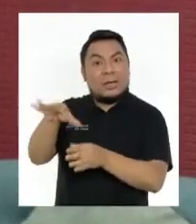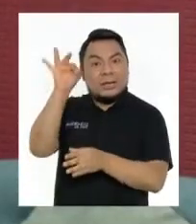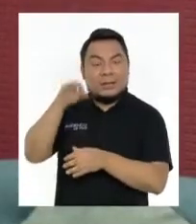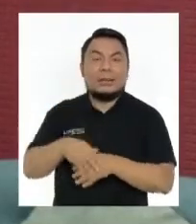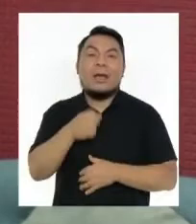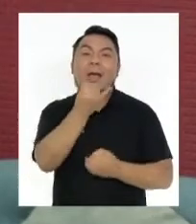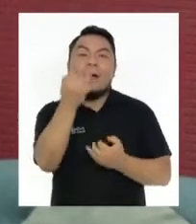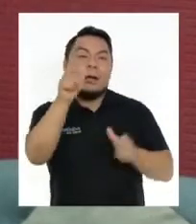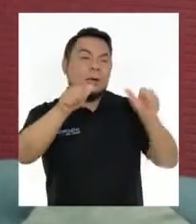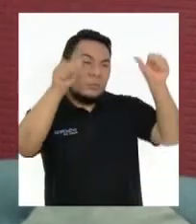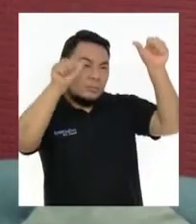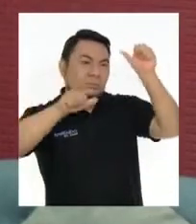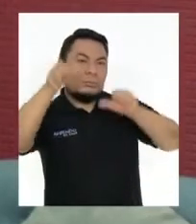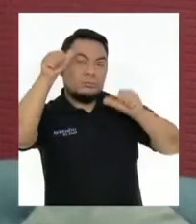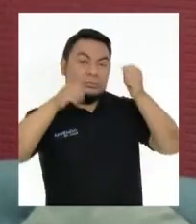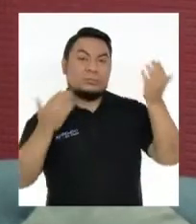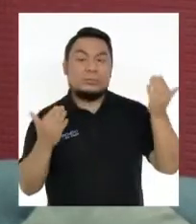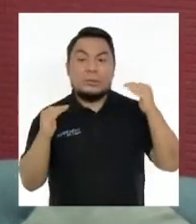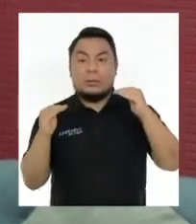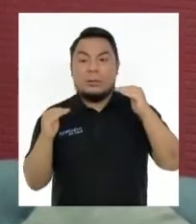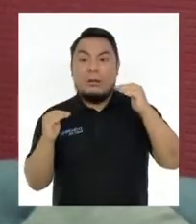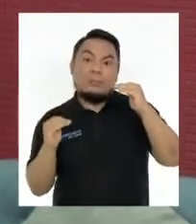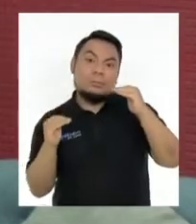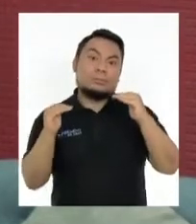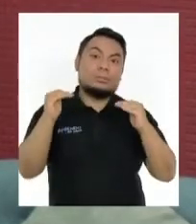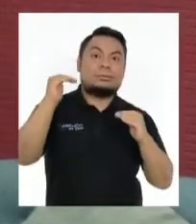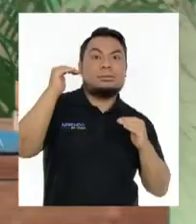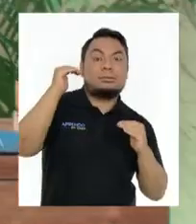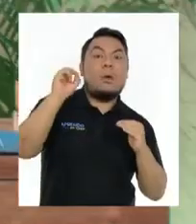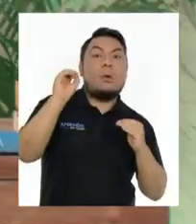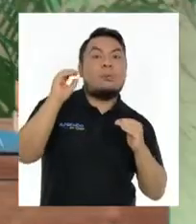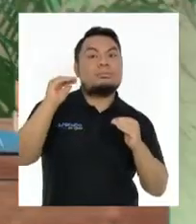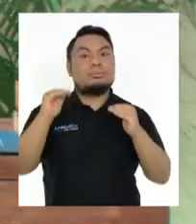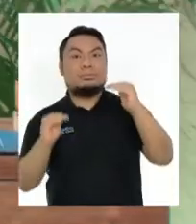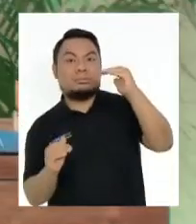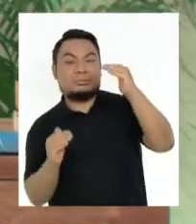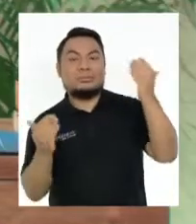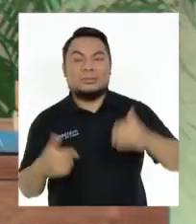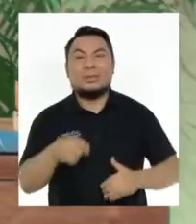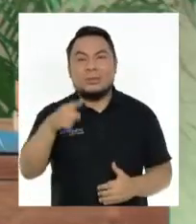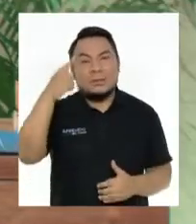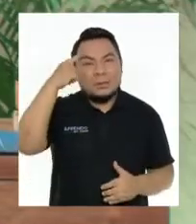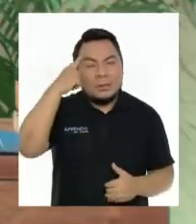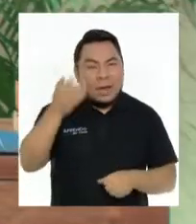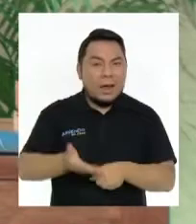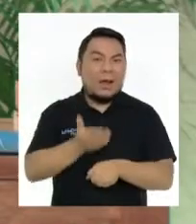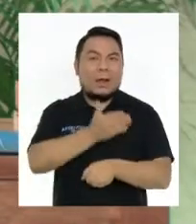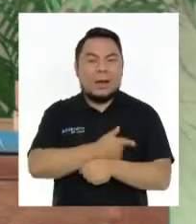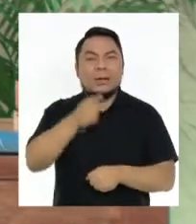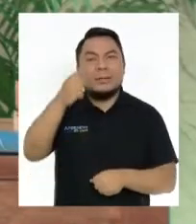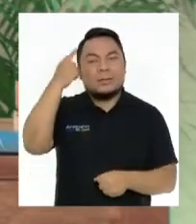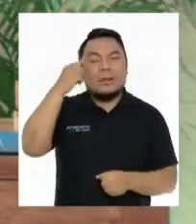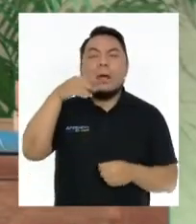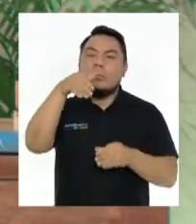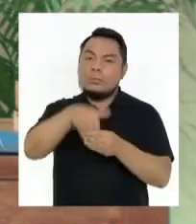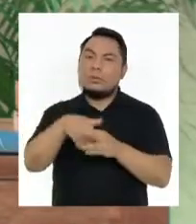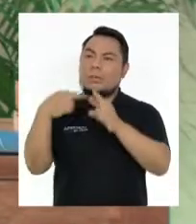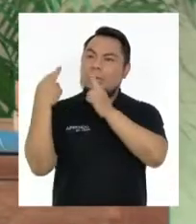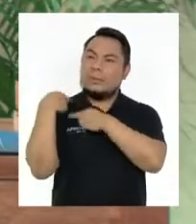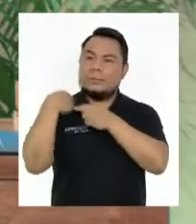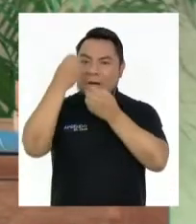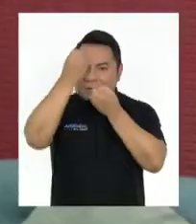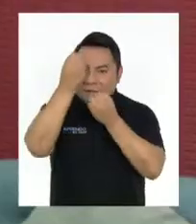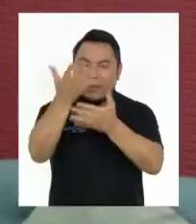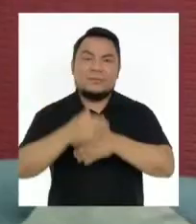indecisos pueden inclinar la balanza hacia uno u otro candidato o candidata. Animémonos a tomar conciencia para ejercer un voto responsable e